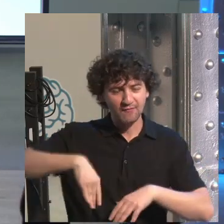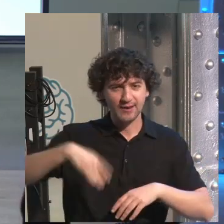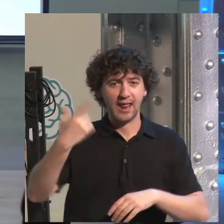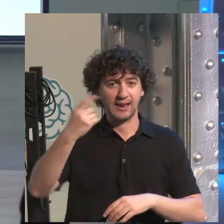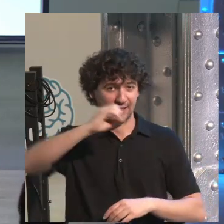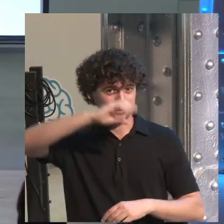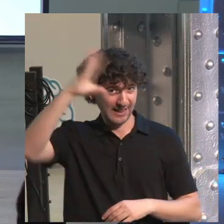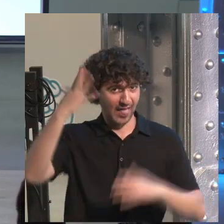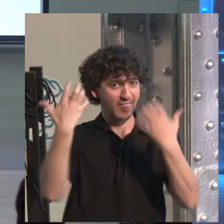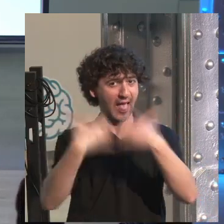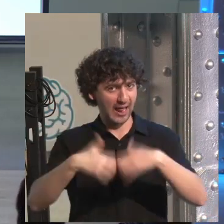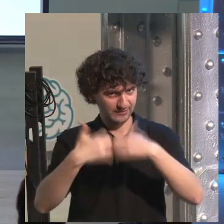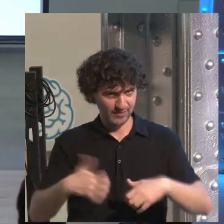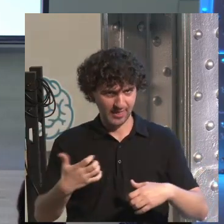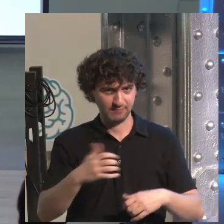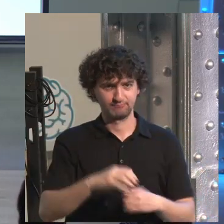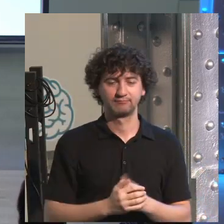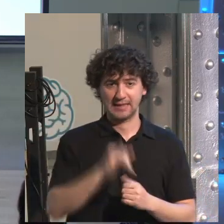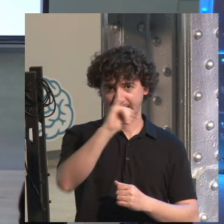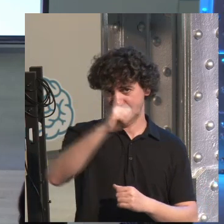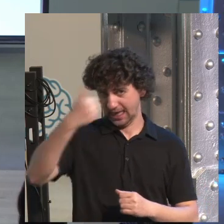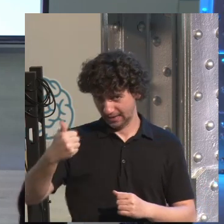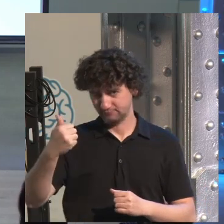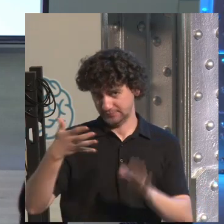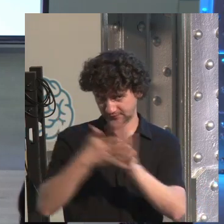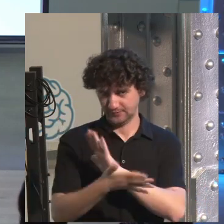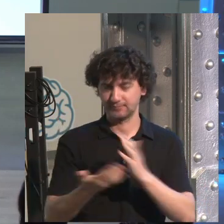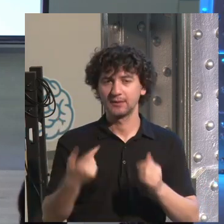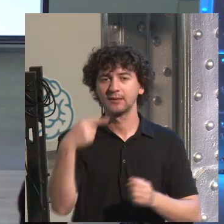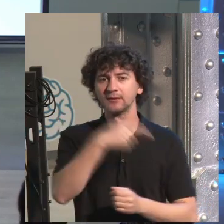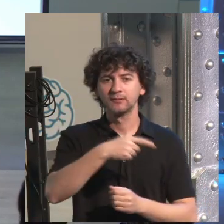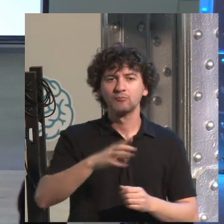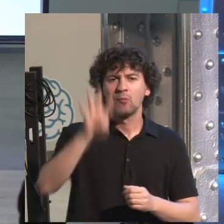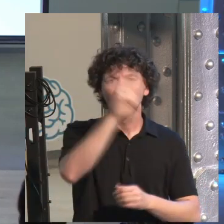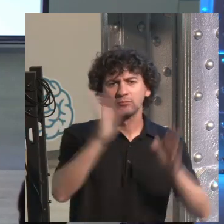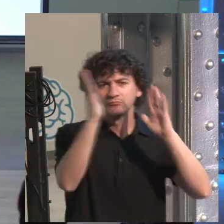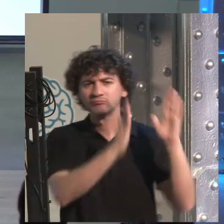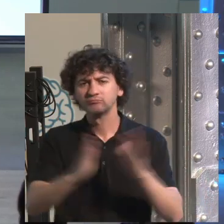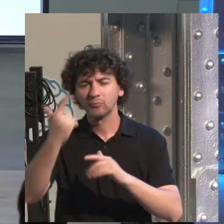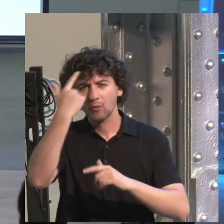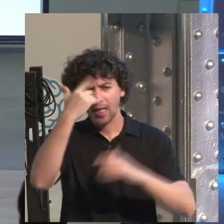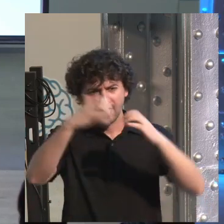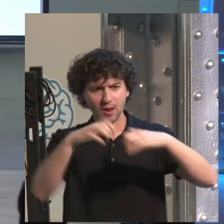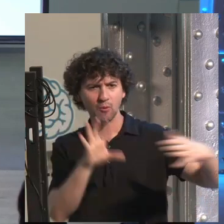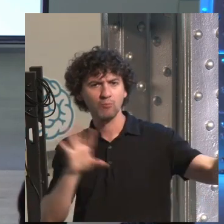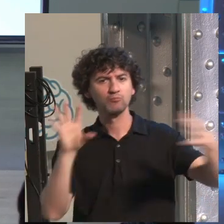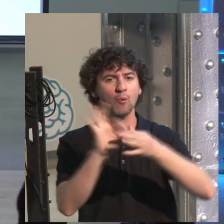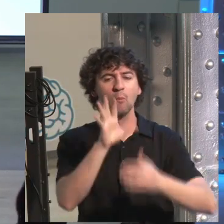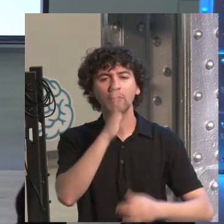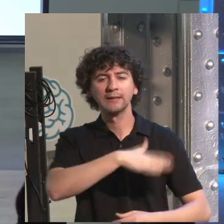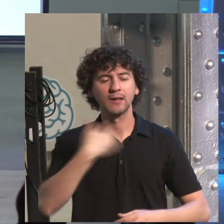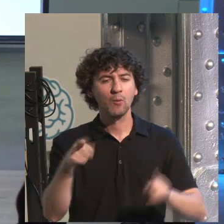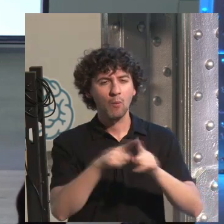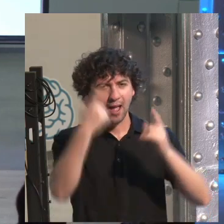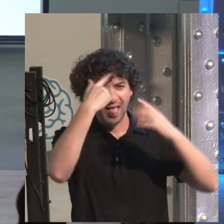artificial, que es el cuarta área tecnológica donde tiene una conexión con el cerebro, porque la idea es el poder replicar el